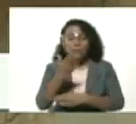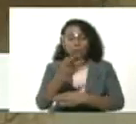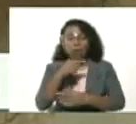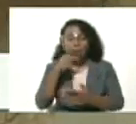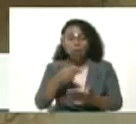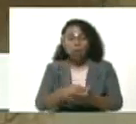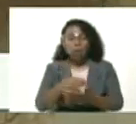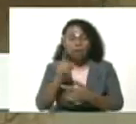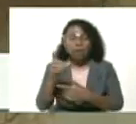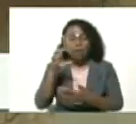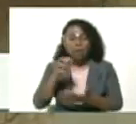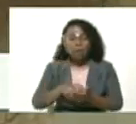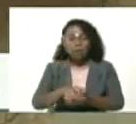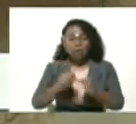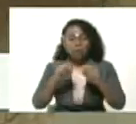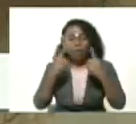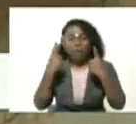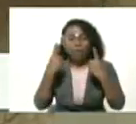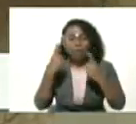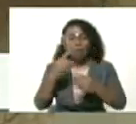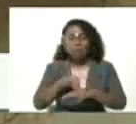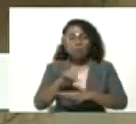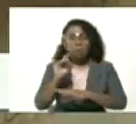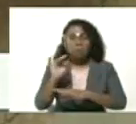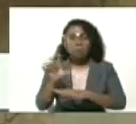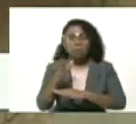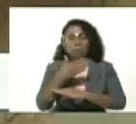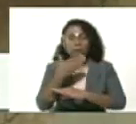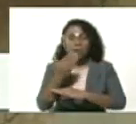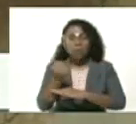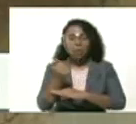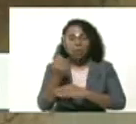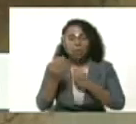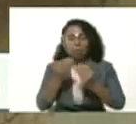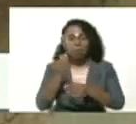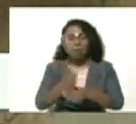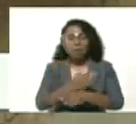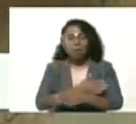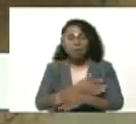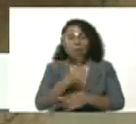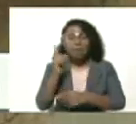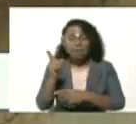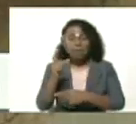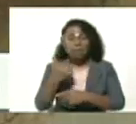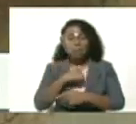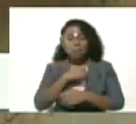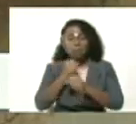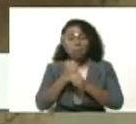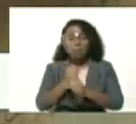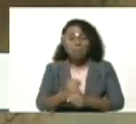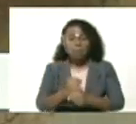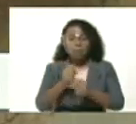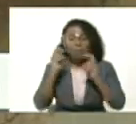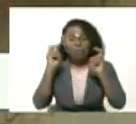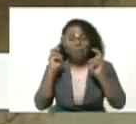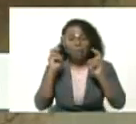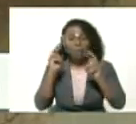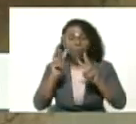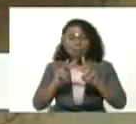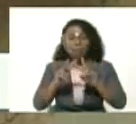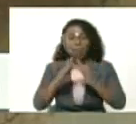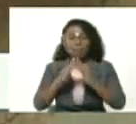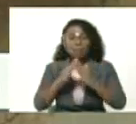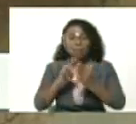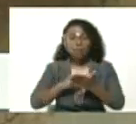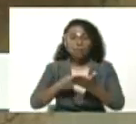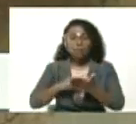mencionó, en el estado La Guaira, que lo dejamos mejor de como estaba antes. Así vamos a esperar en materia de vivienda solucionar